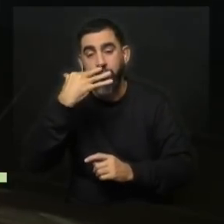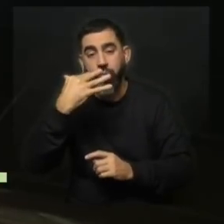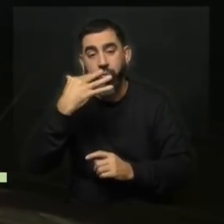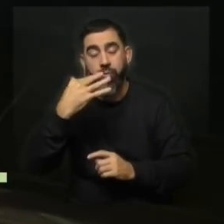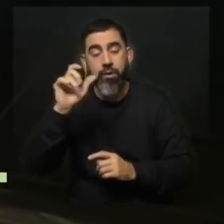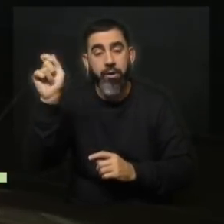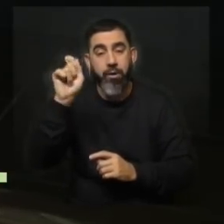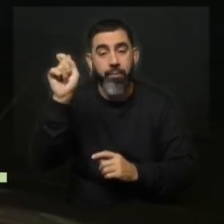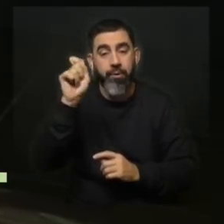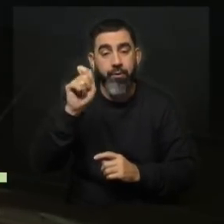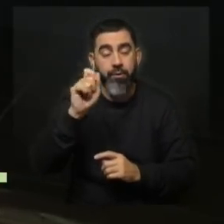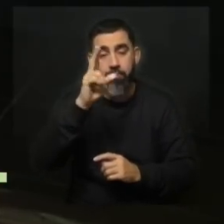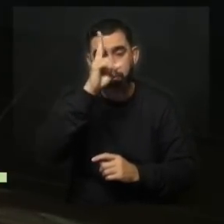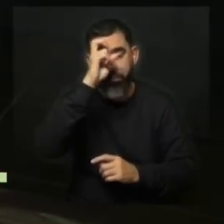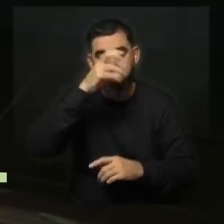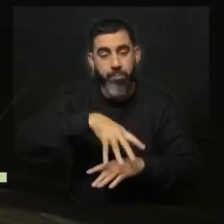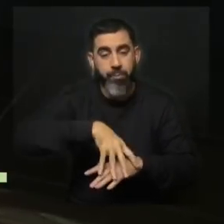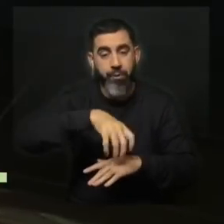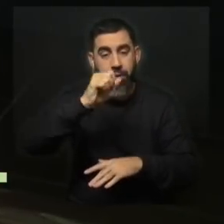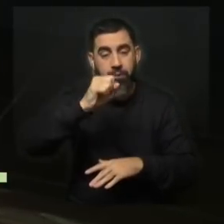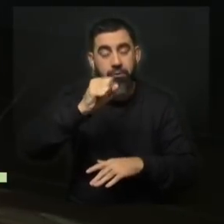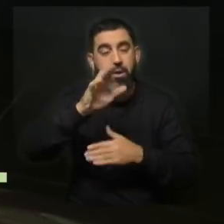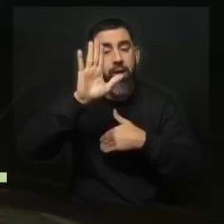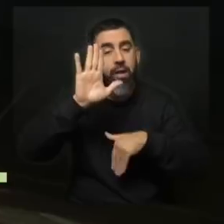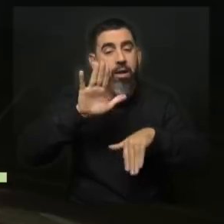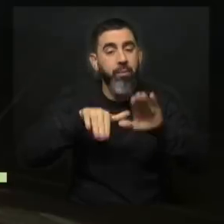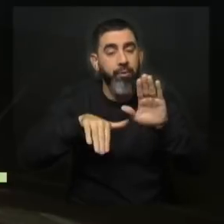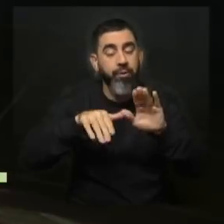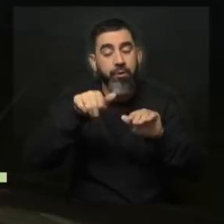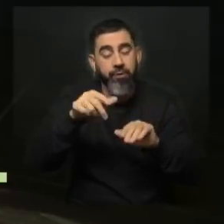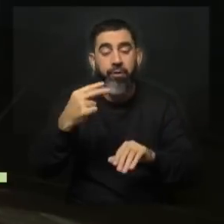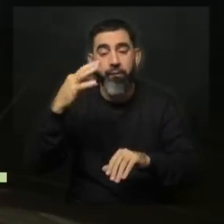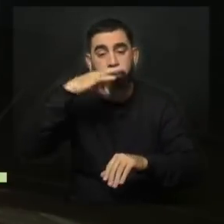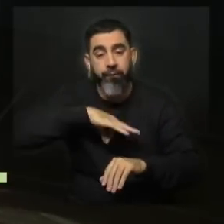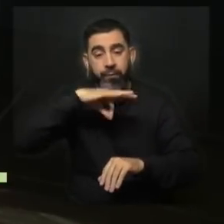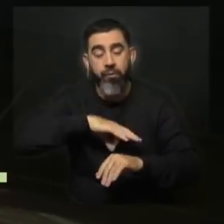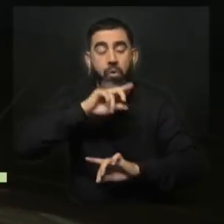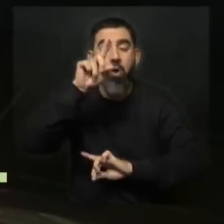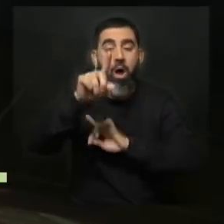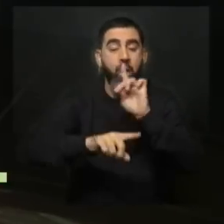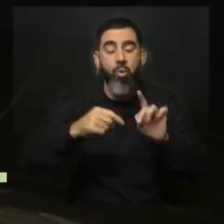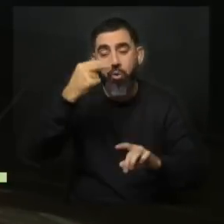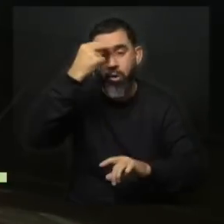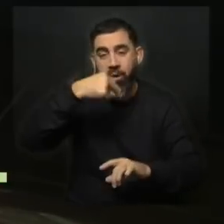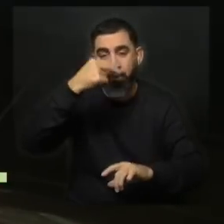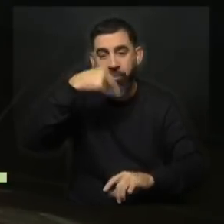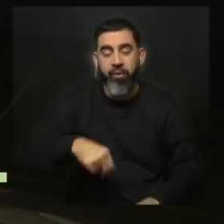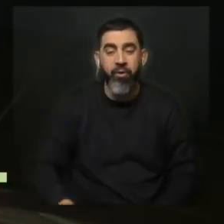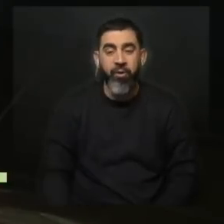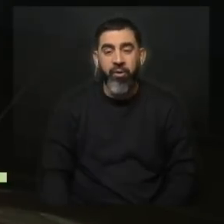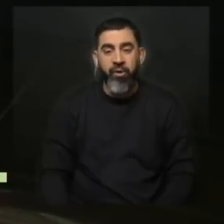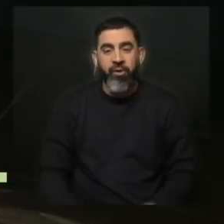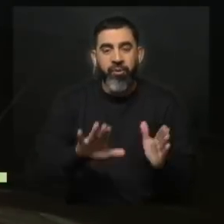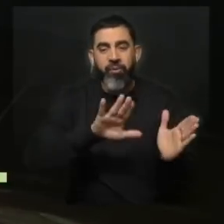la emergencia desde el hospital Pereira rosell la gran mayoría son por este virus y hay algunos también por gripe en otro orden les